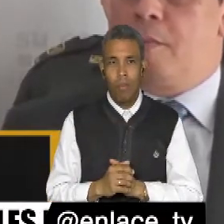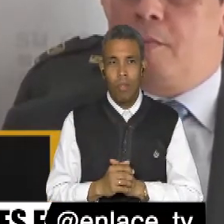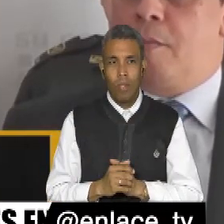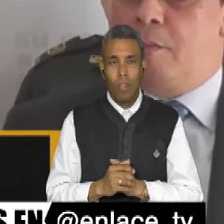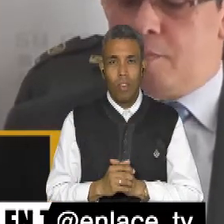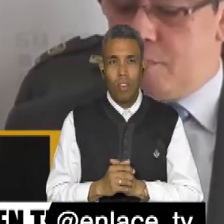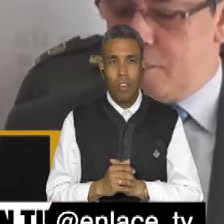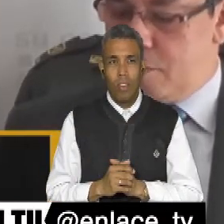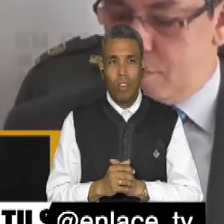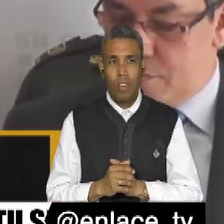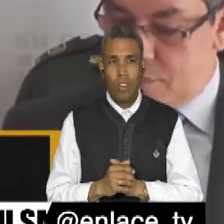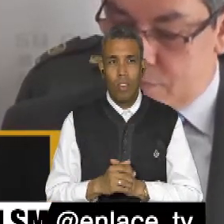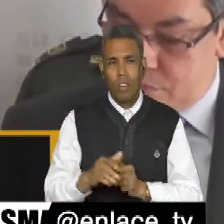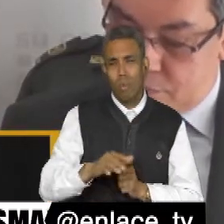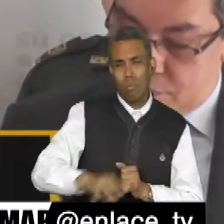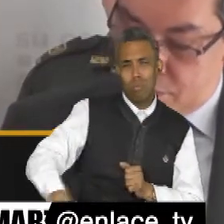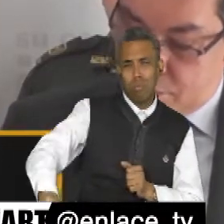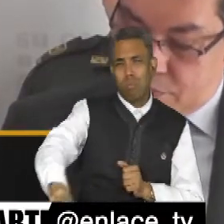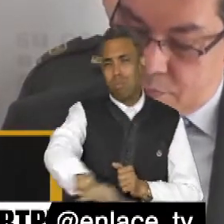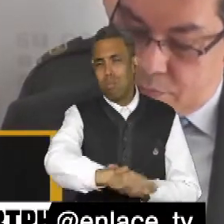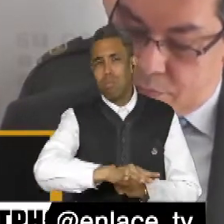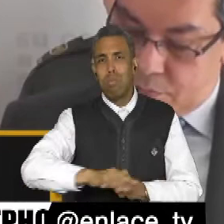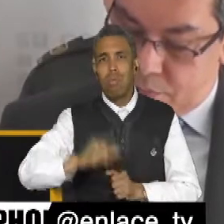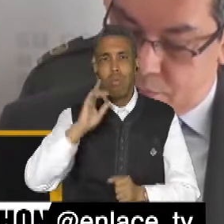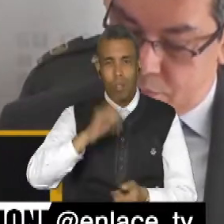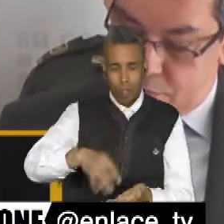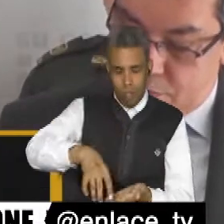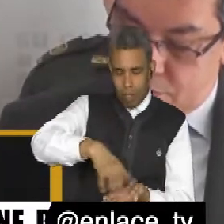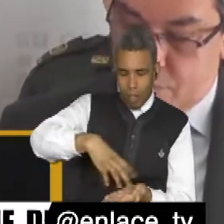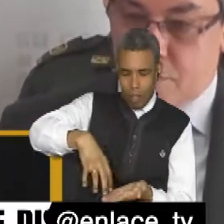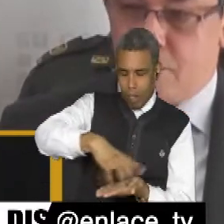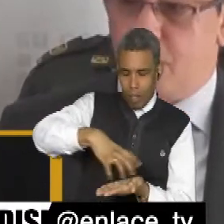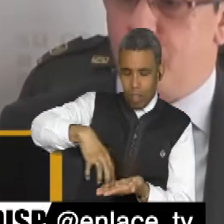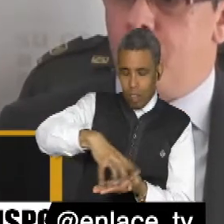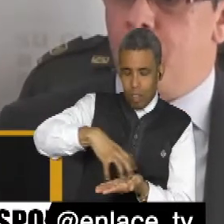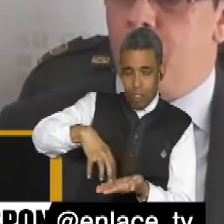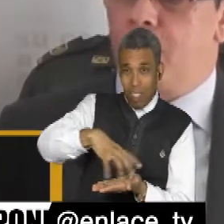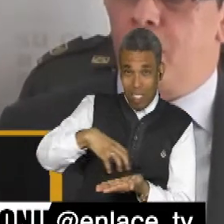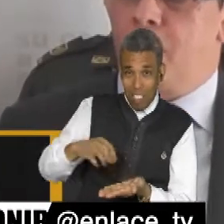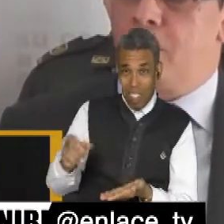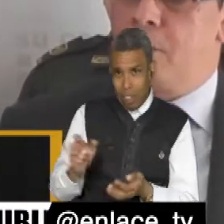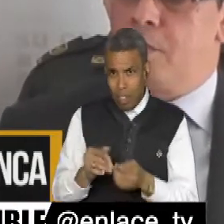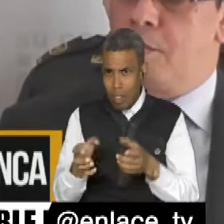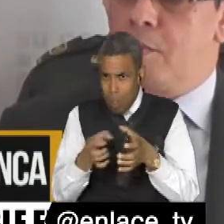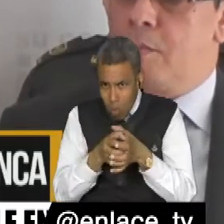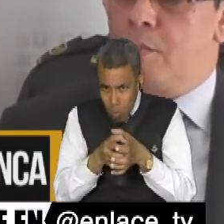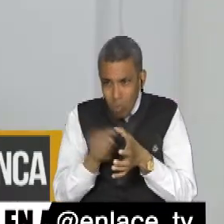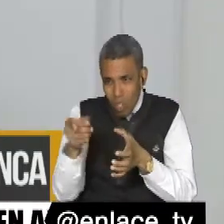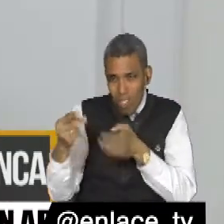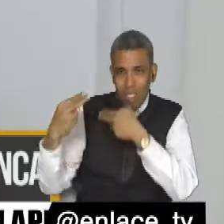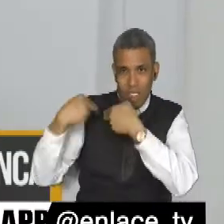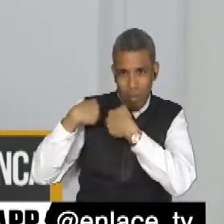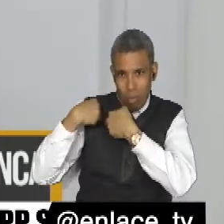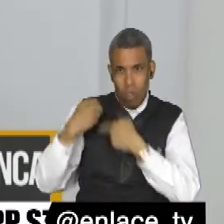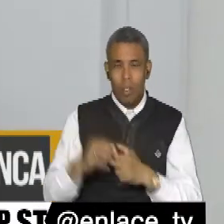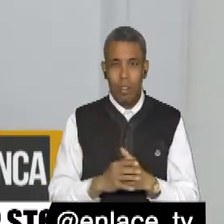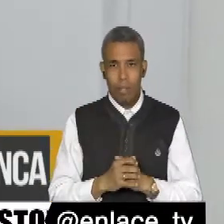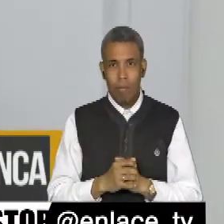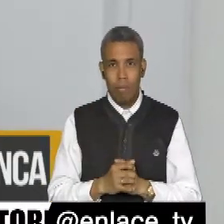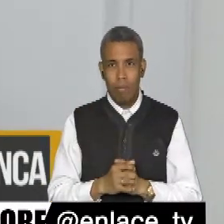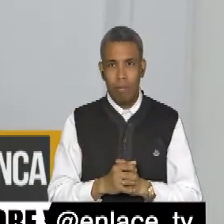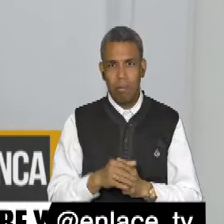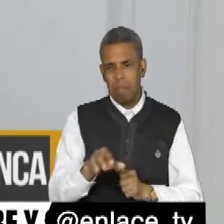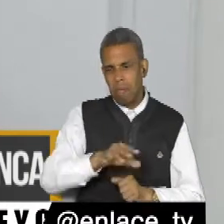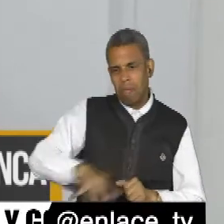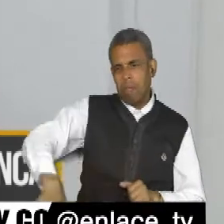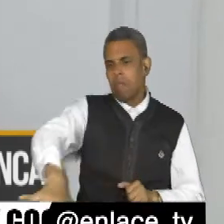delinquió durante muchos años en Santander, el Frente Manuel Gustavo Chacón Sarmiento. La zona de influencia del